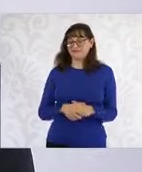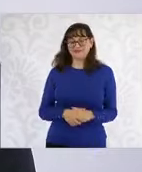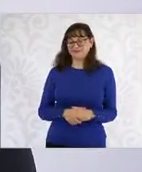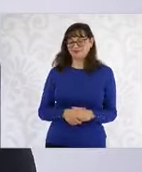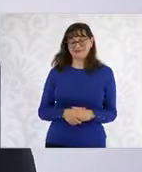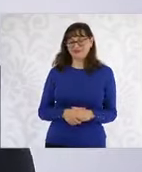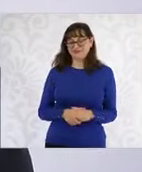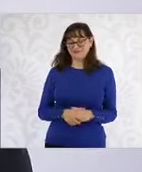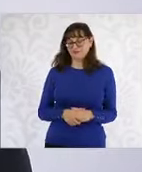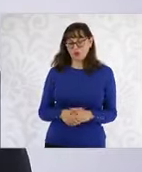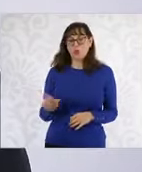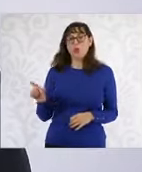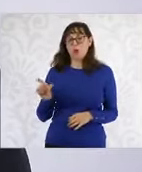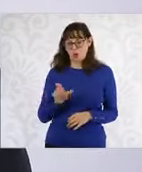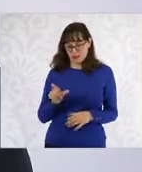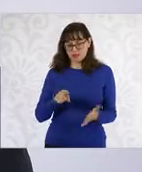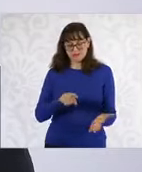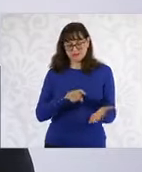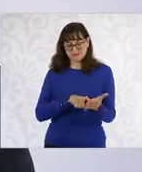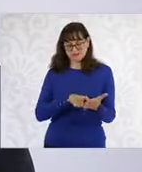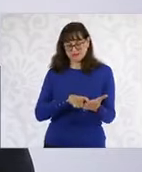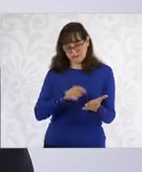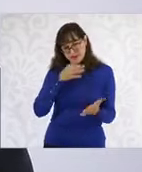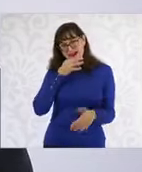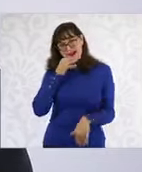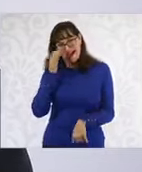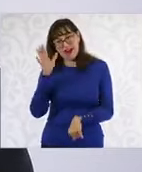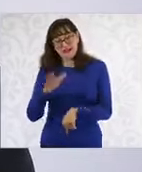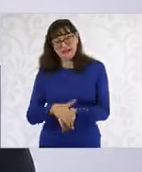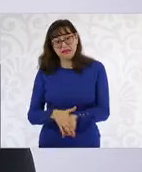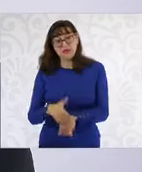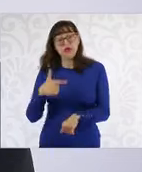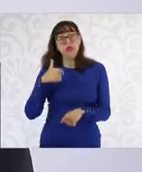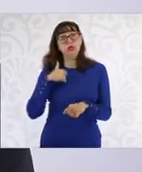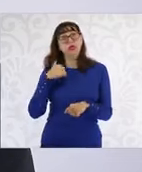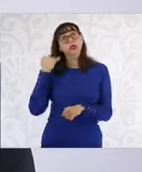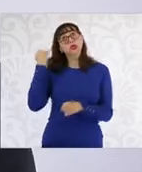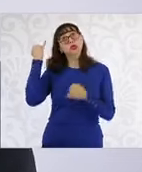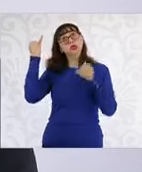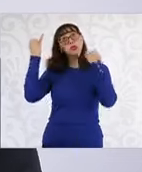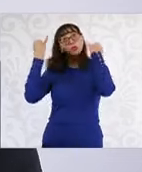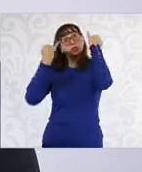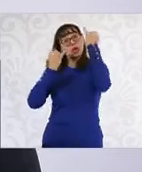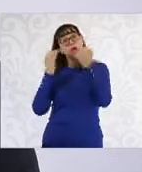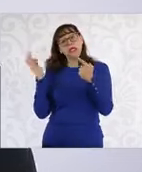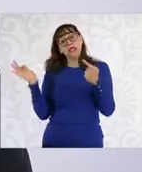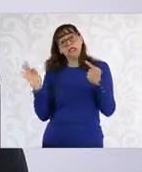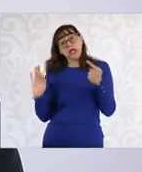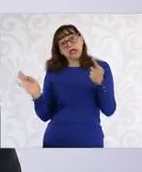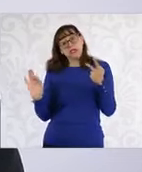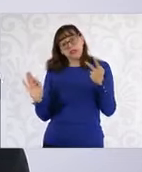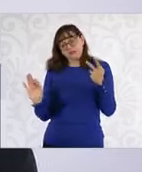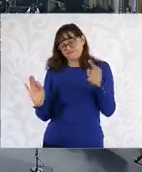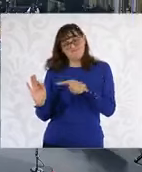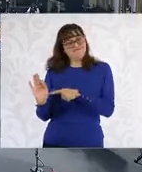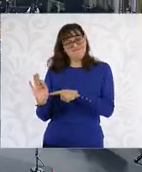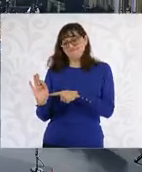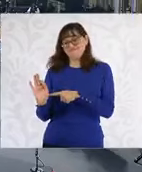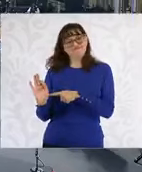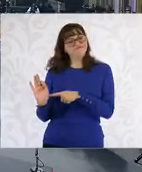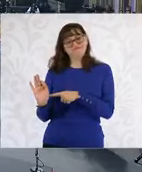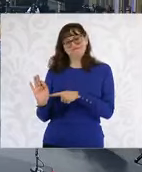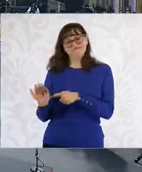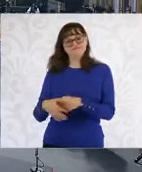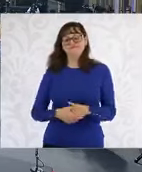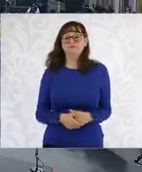tengan cuidado, cuando sea procedente, pero no podemos adelantarnos a hacer una serie de hipótesis que no tenemos probadas. Finalmente, ¿a